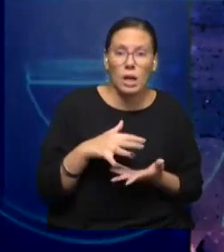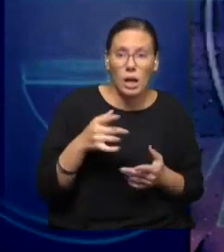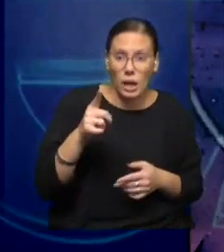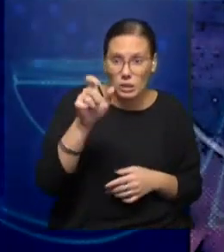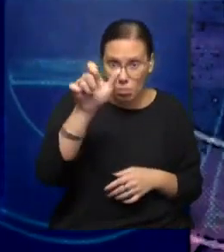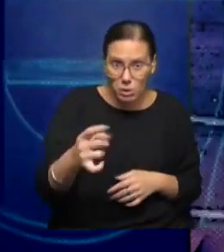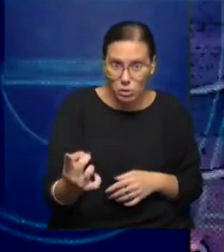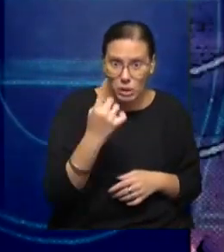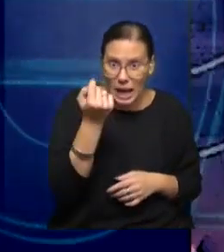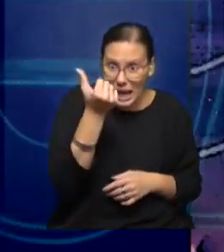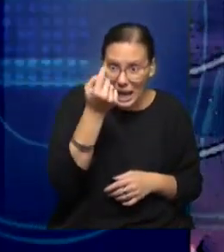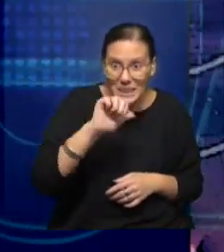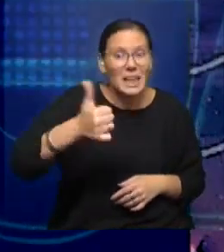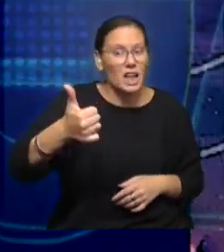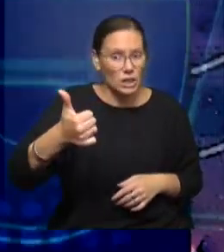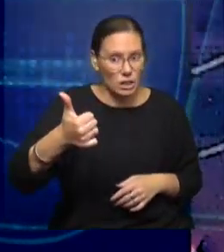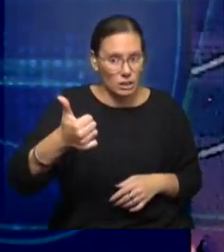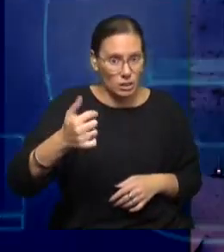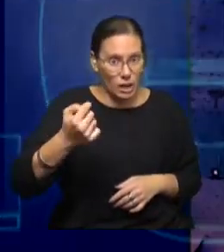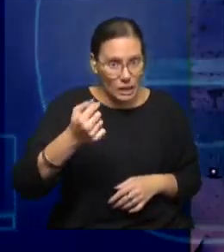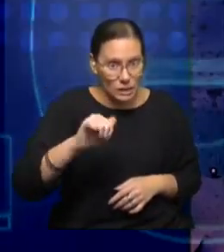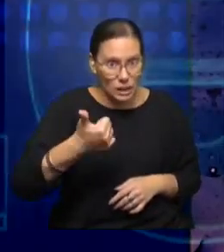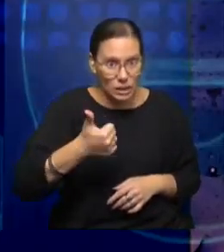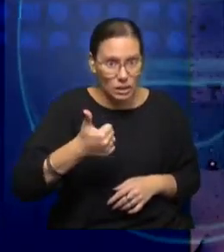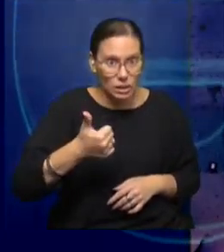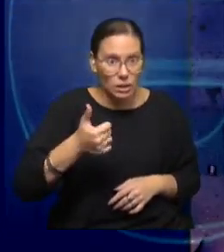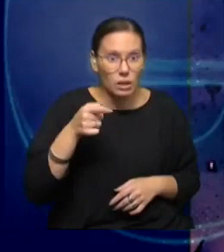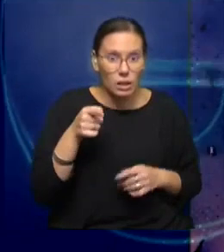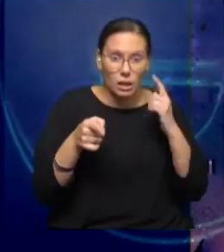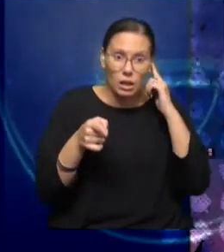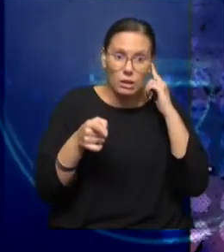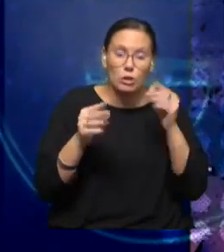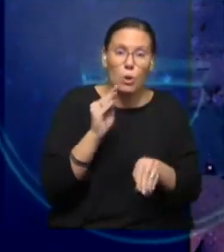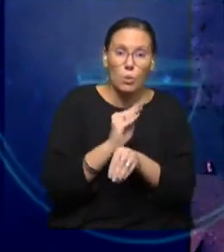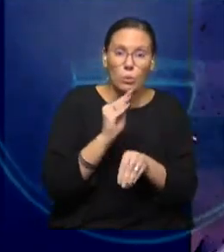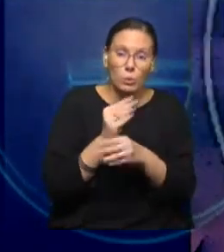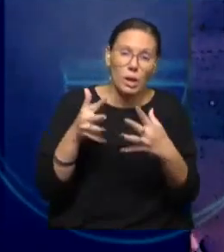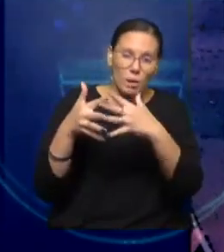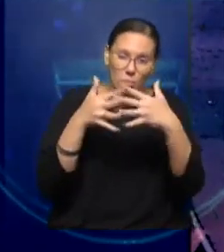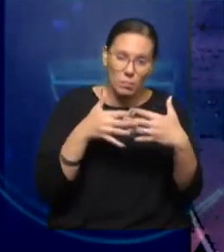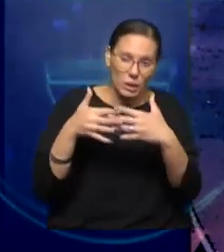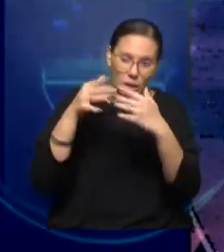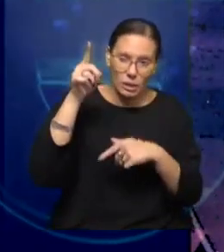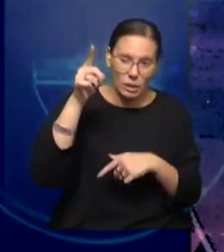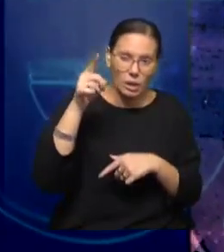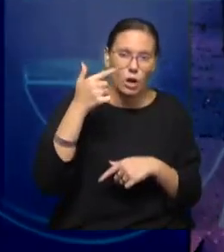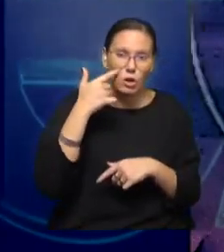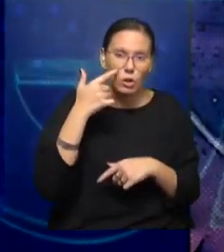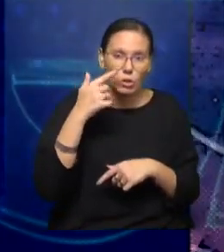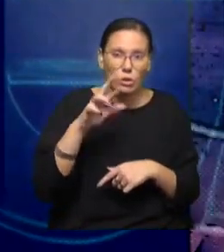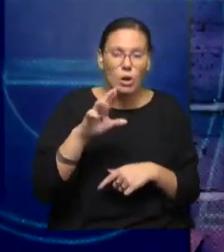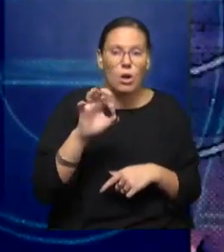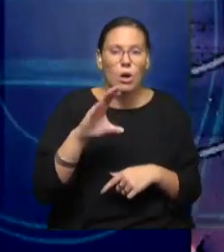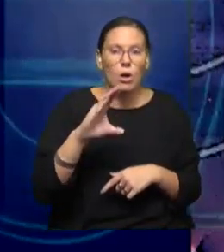es desconocido casi le ganó estuvo a nada de ganarle eso generó en la cultura norteamericana un fenómeno que se conoció como la